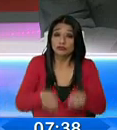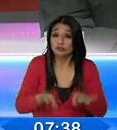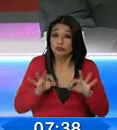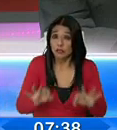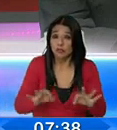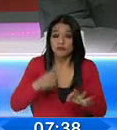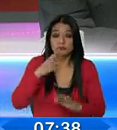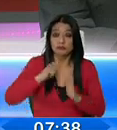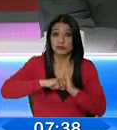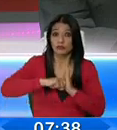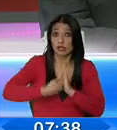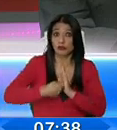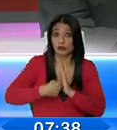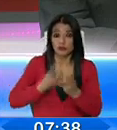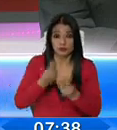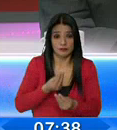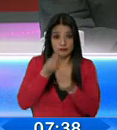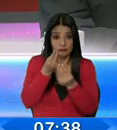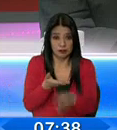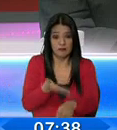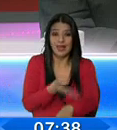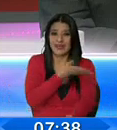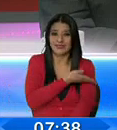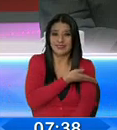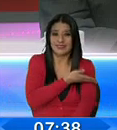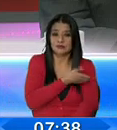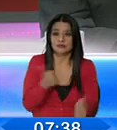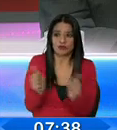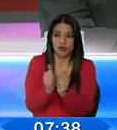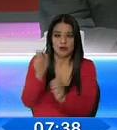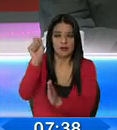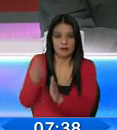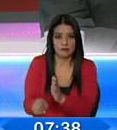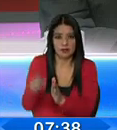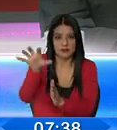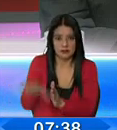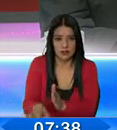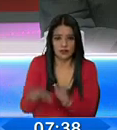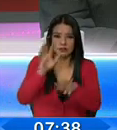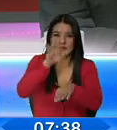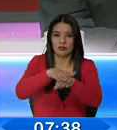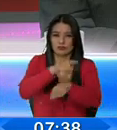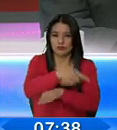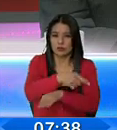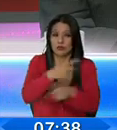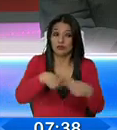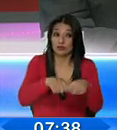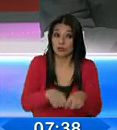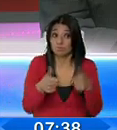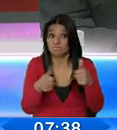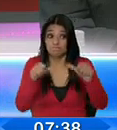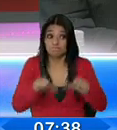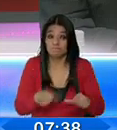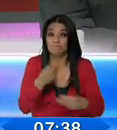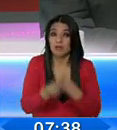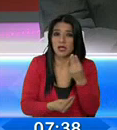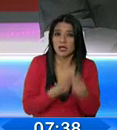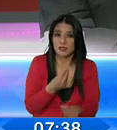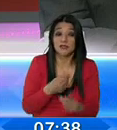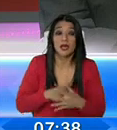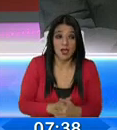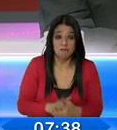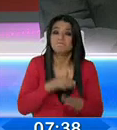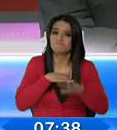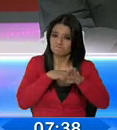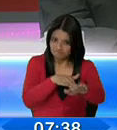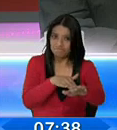la Contraloría emita un informe conjuntamente con la Procuraduría respecto de la pertinencia de un contrato sustenta desde el punto